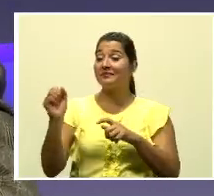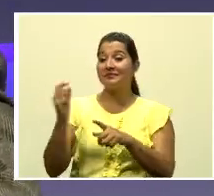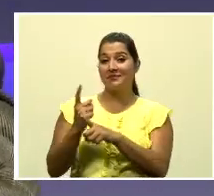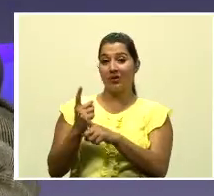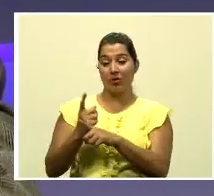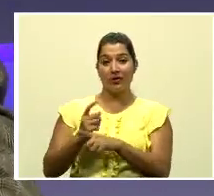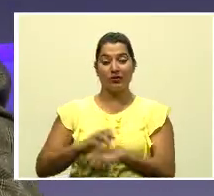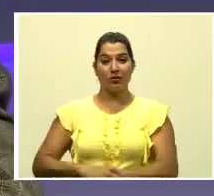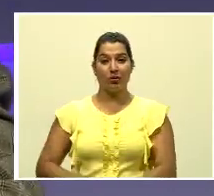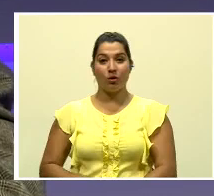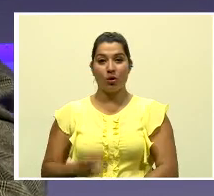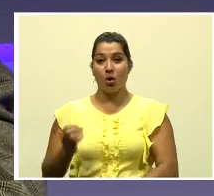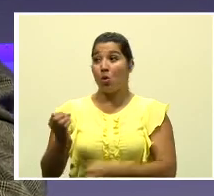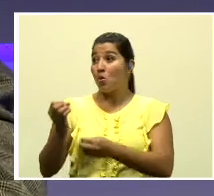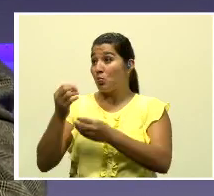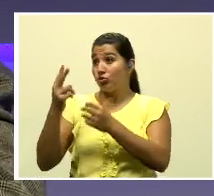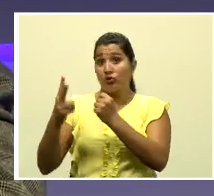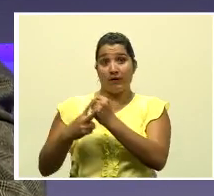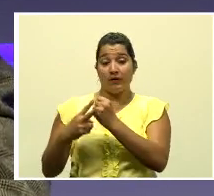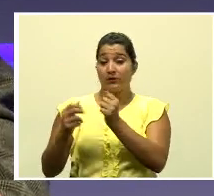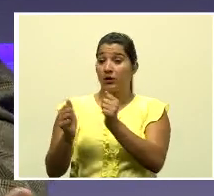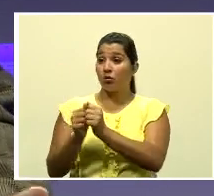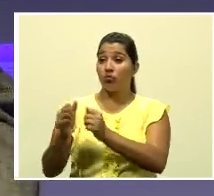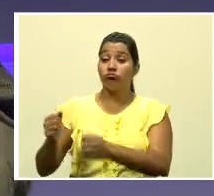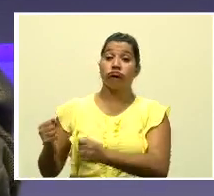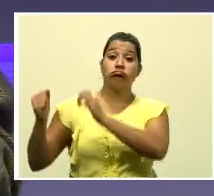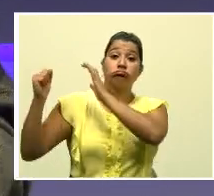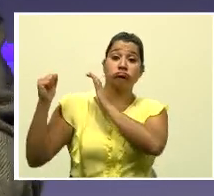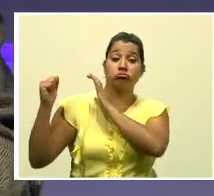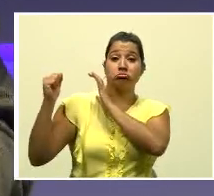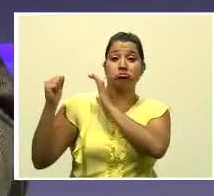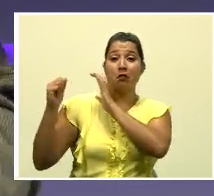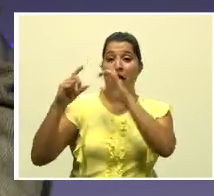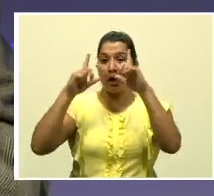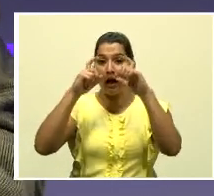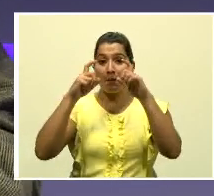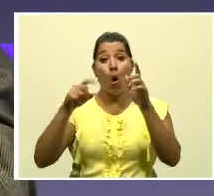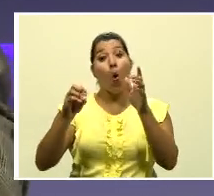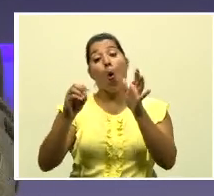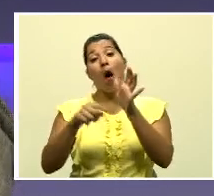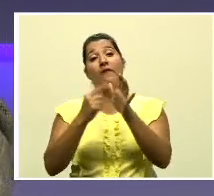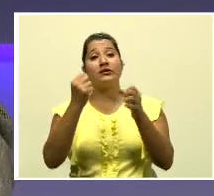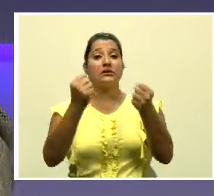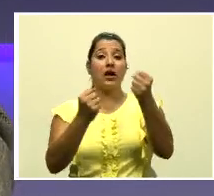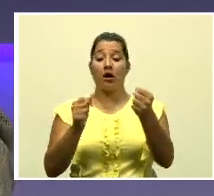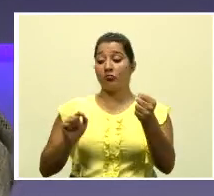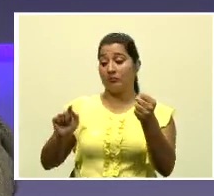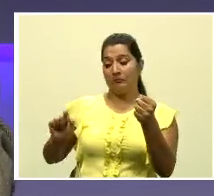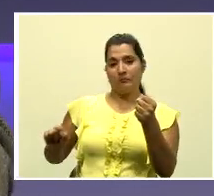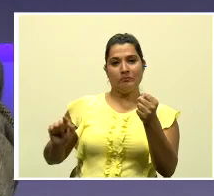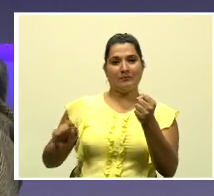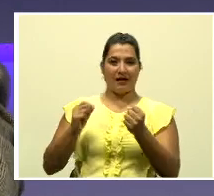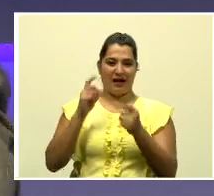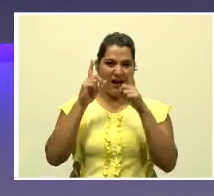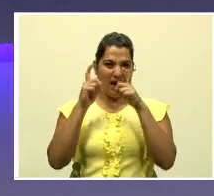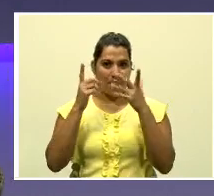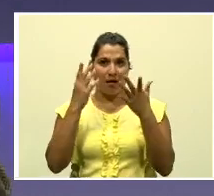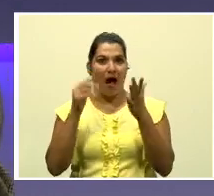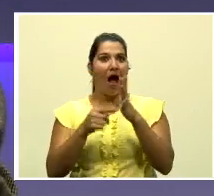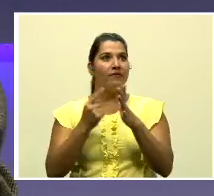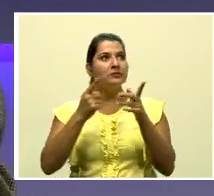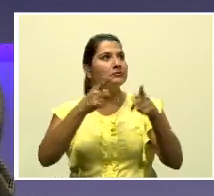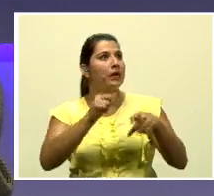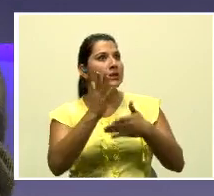Muchas veces sí, con la cámara al hombro, o a veces incluso voy en carro y ando con la cámara al lado, porque puede ocurrir